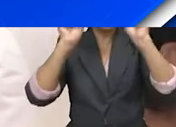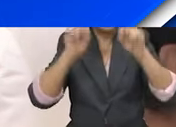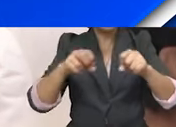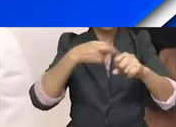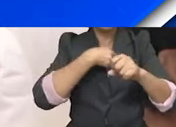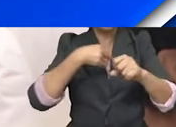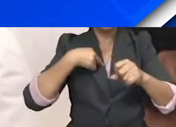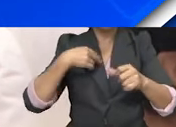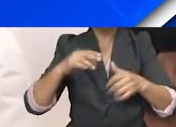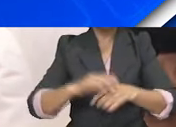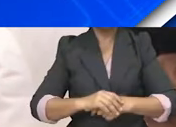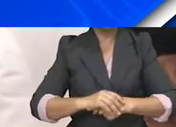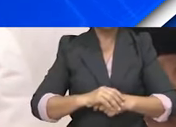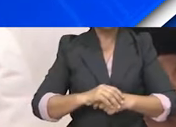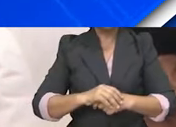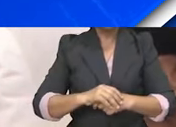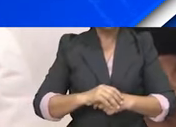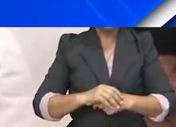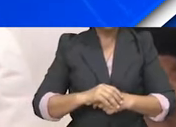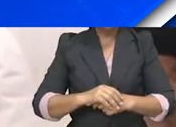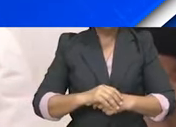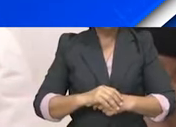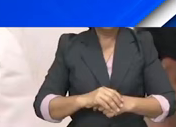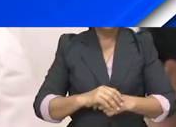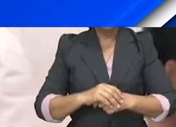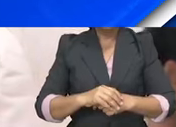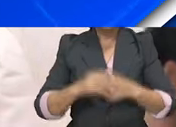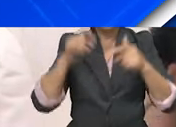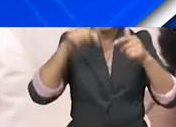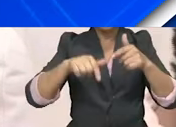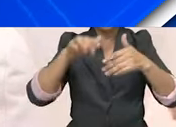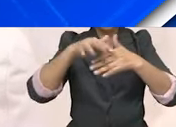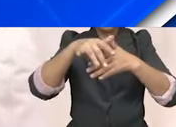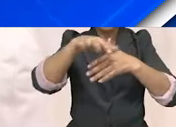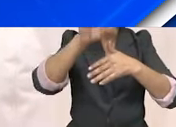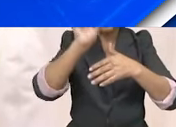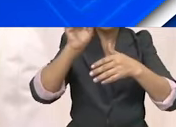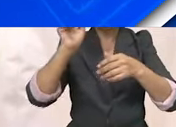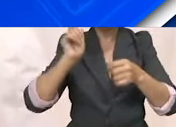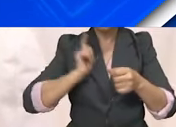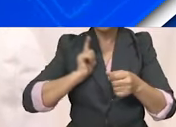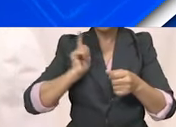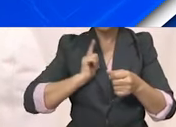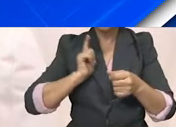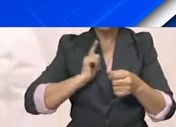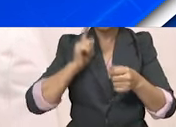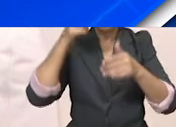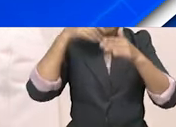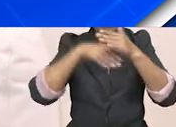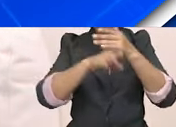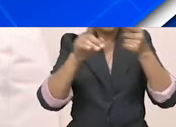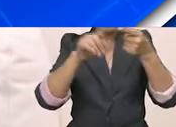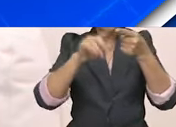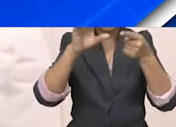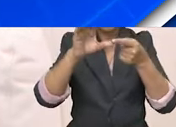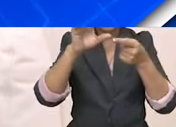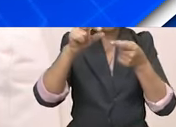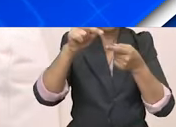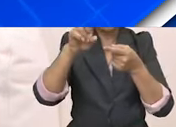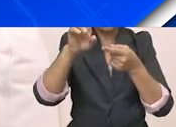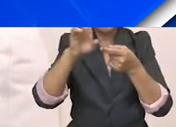Y en vez de que a esta ventanilla única donde actualmente concurren a través del